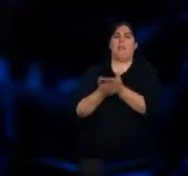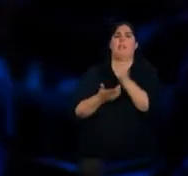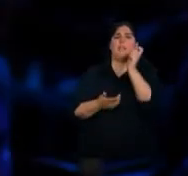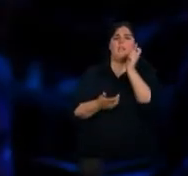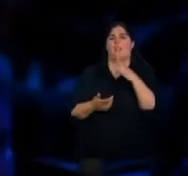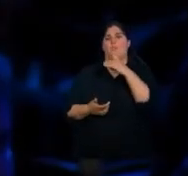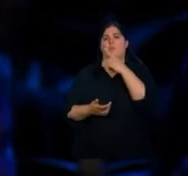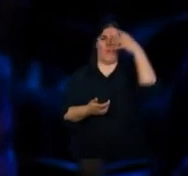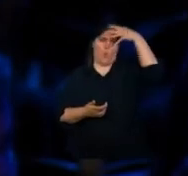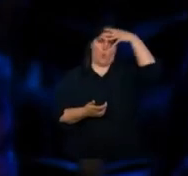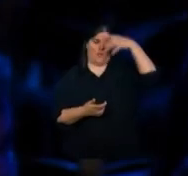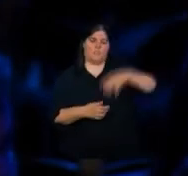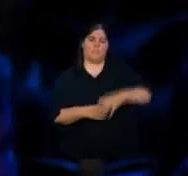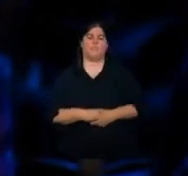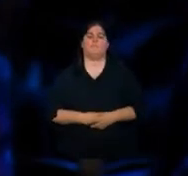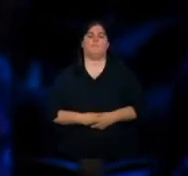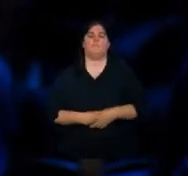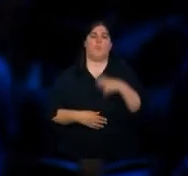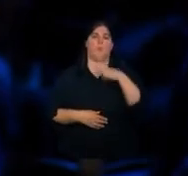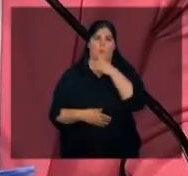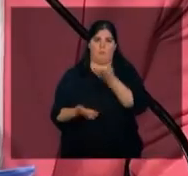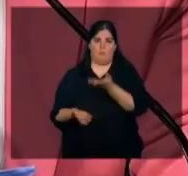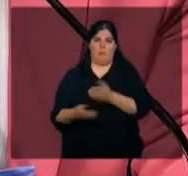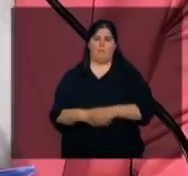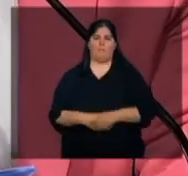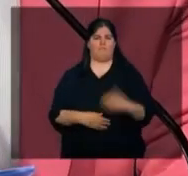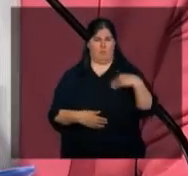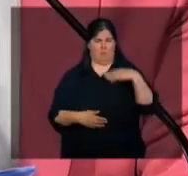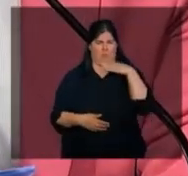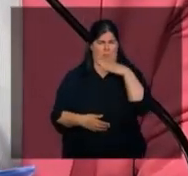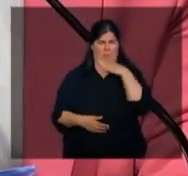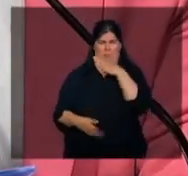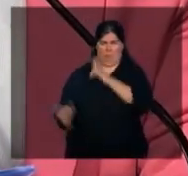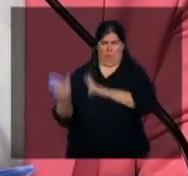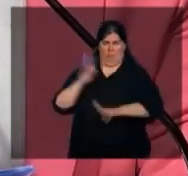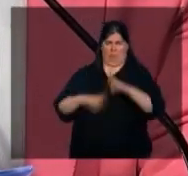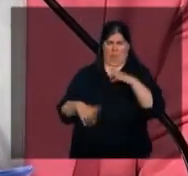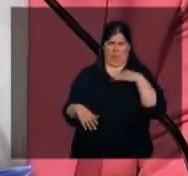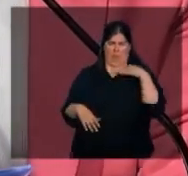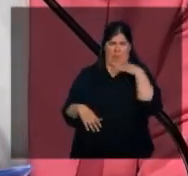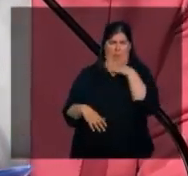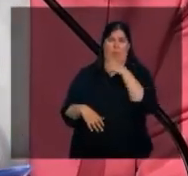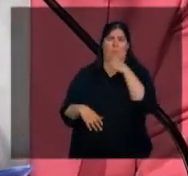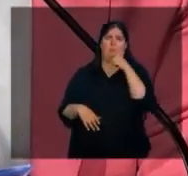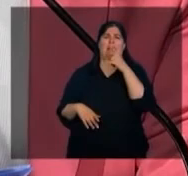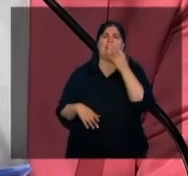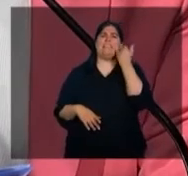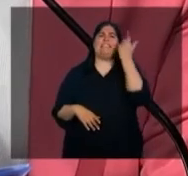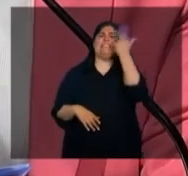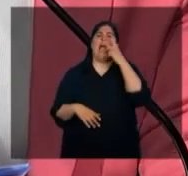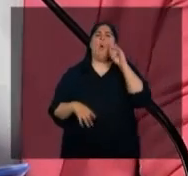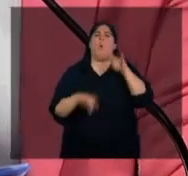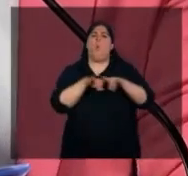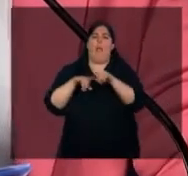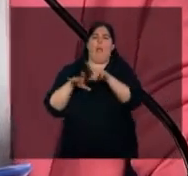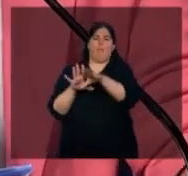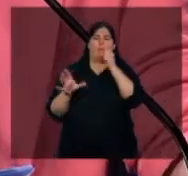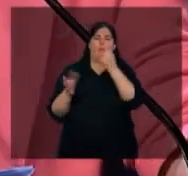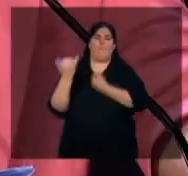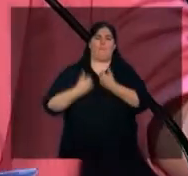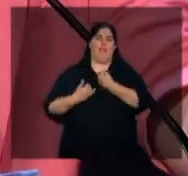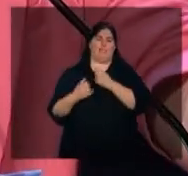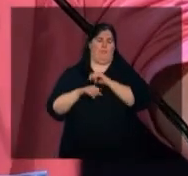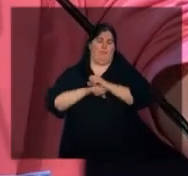breckman y Patricia bulrich el turno candidata breckman Yo no entendí nada para mí lo sacó de yah respuesta y lo que le fue tirando